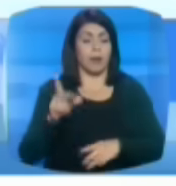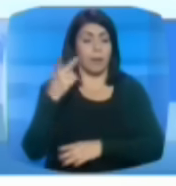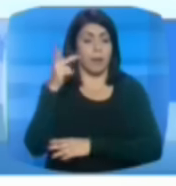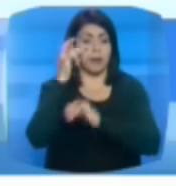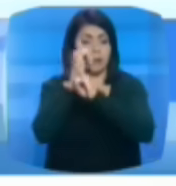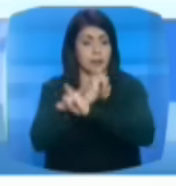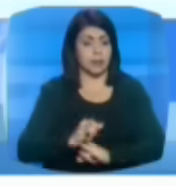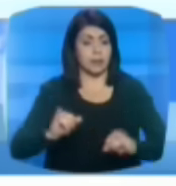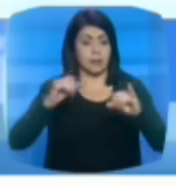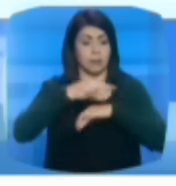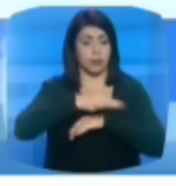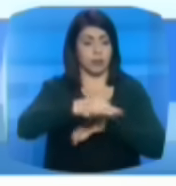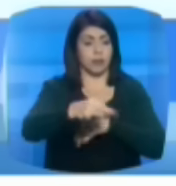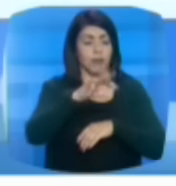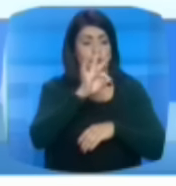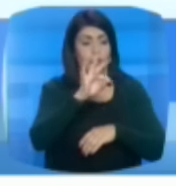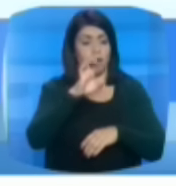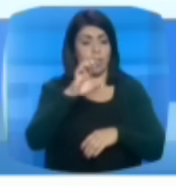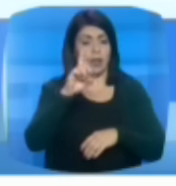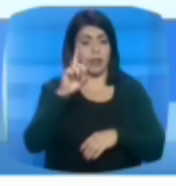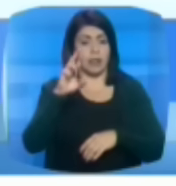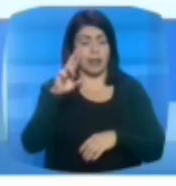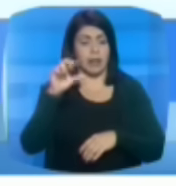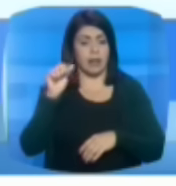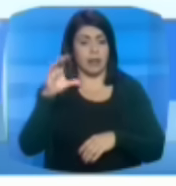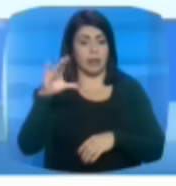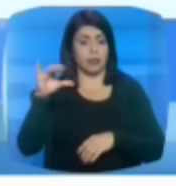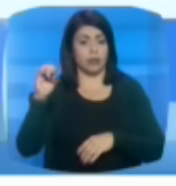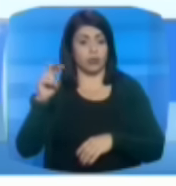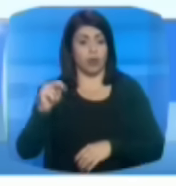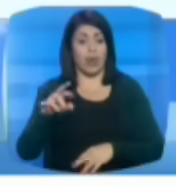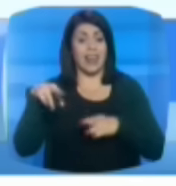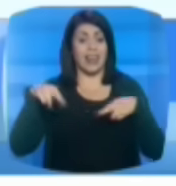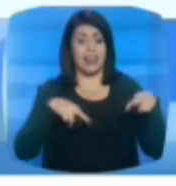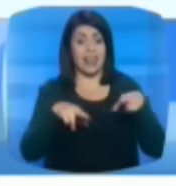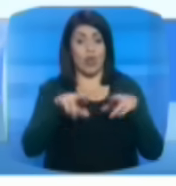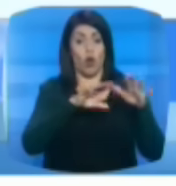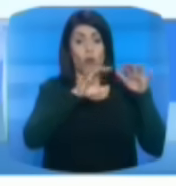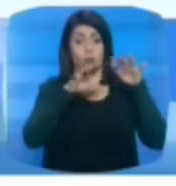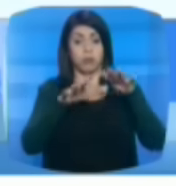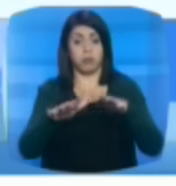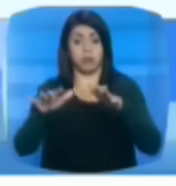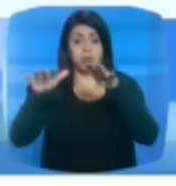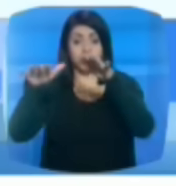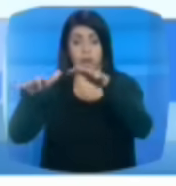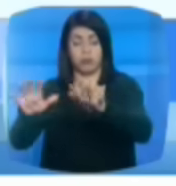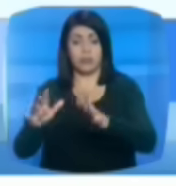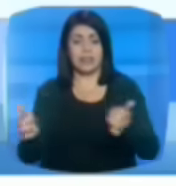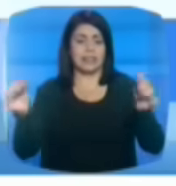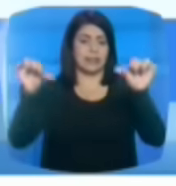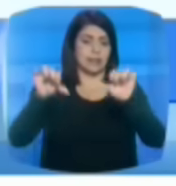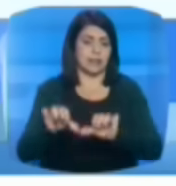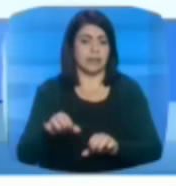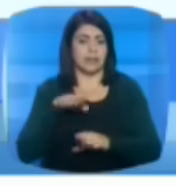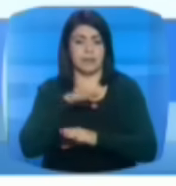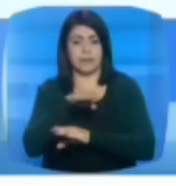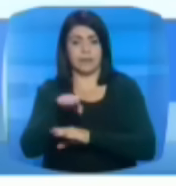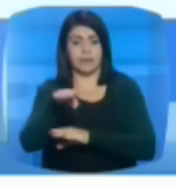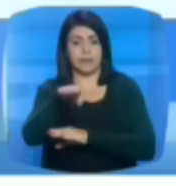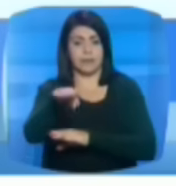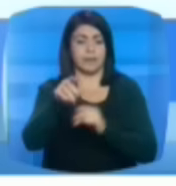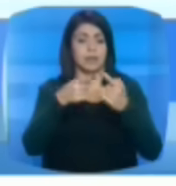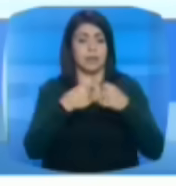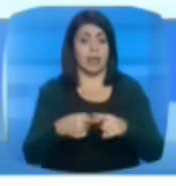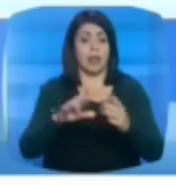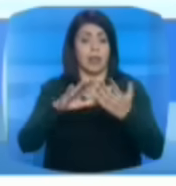parroquia Independencia del municipio Federación, Churuguara, se desbordó el río Agua Negra, lo que perjudicó el acceso a